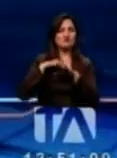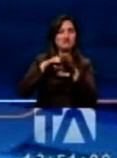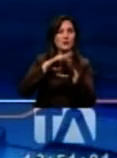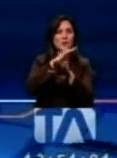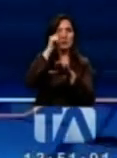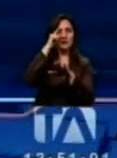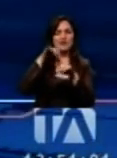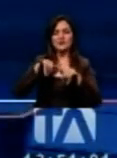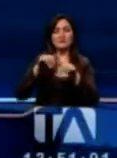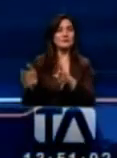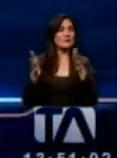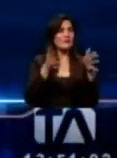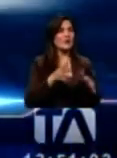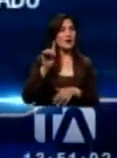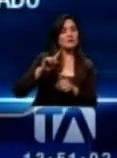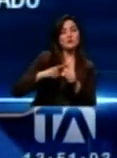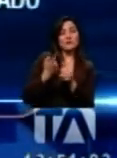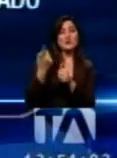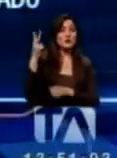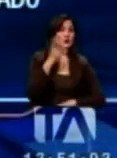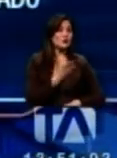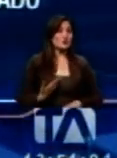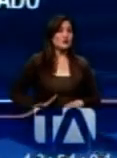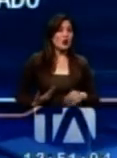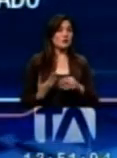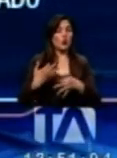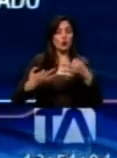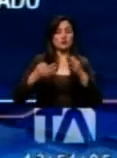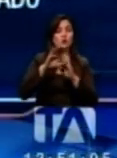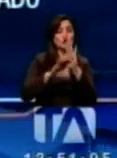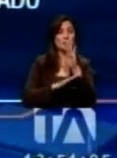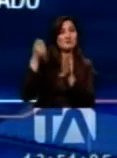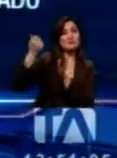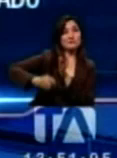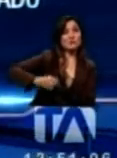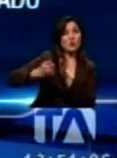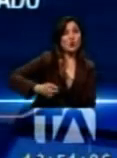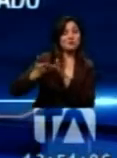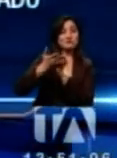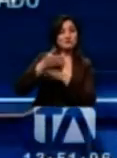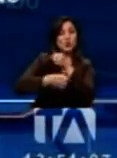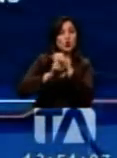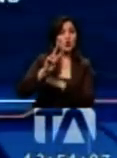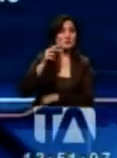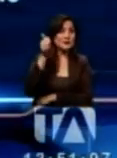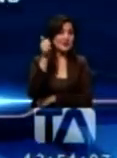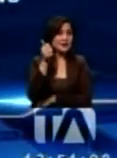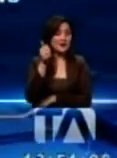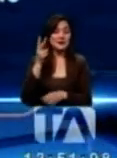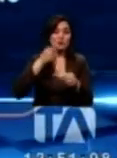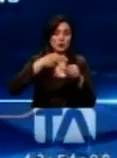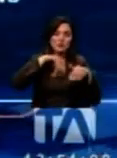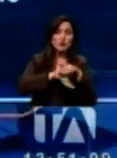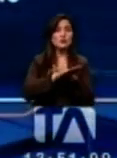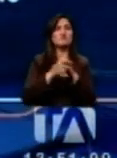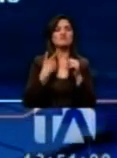Wendy Molina Andrade fue la primera vicepresidenta de la Corte Constitucional, abogada de la Procuraduría General del Estado. En el 2010 ingresó a la Corte